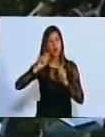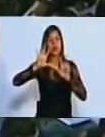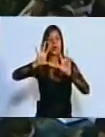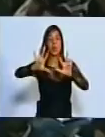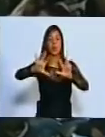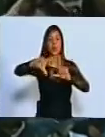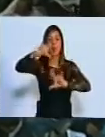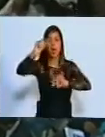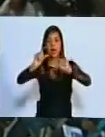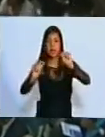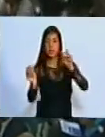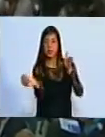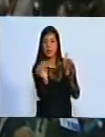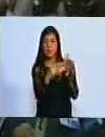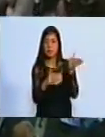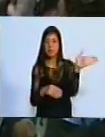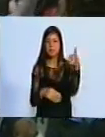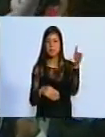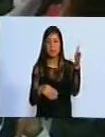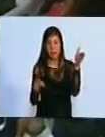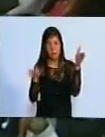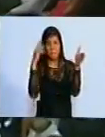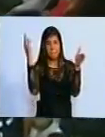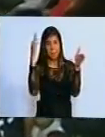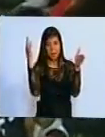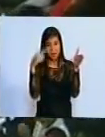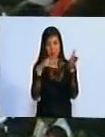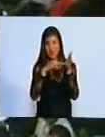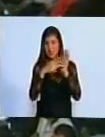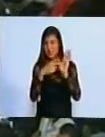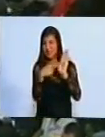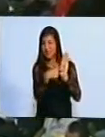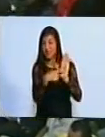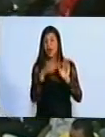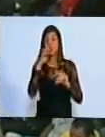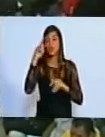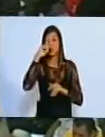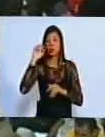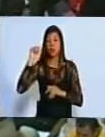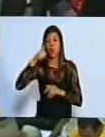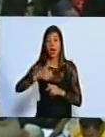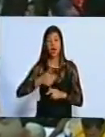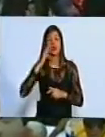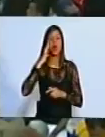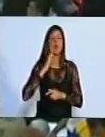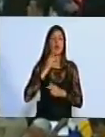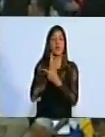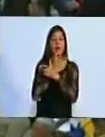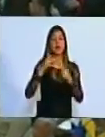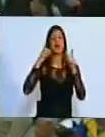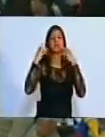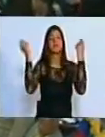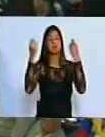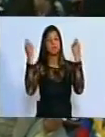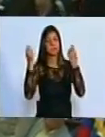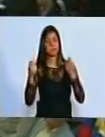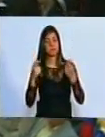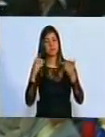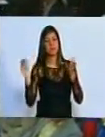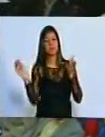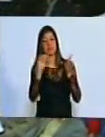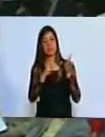que significó y que hoy estamos conmemorando los 200 años del decreto del libertador que le incorporó a nuestra